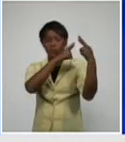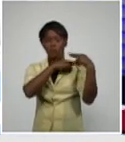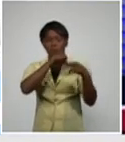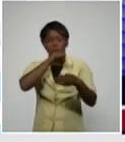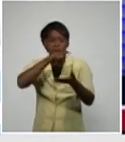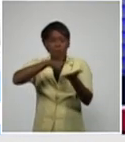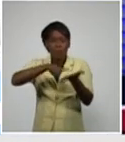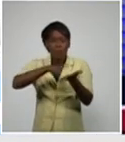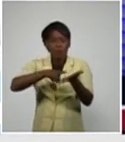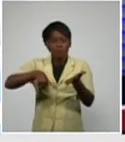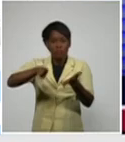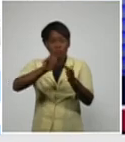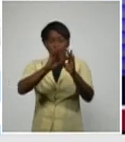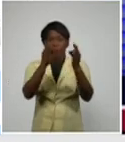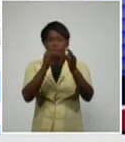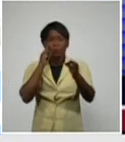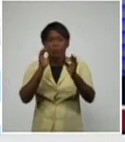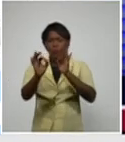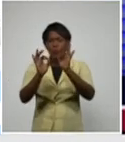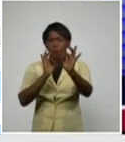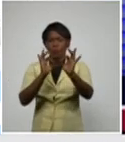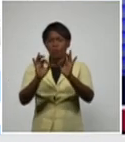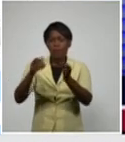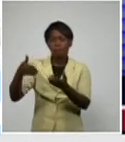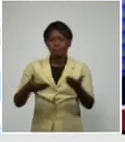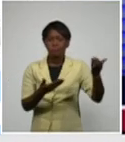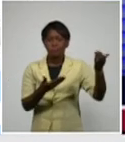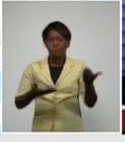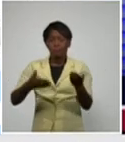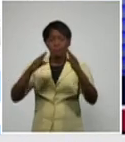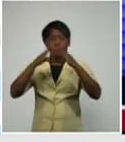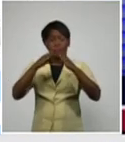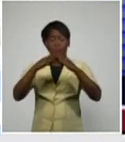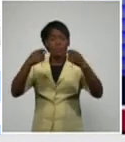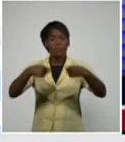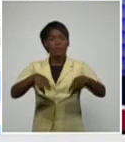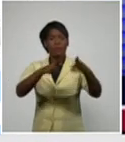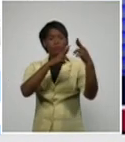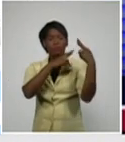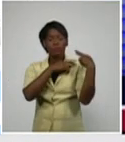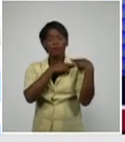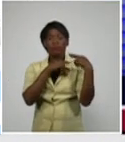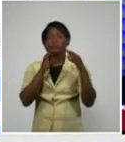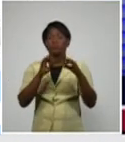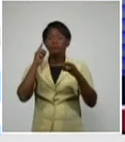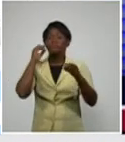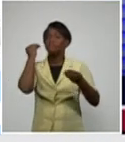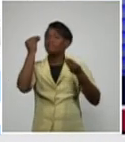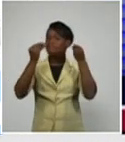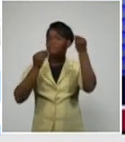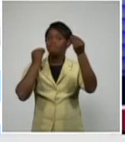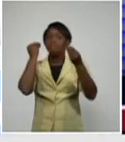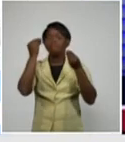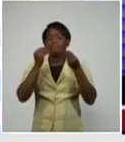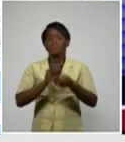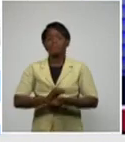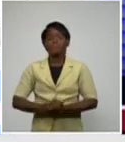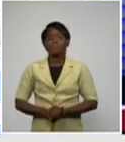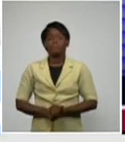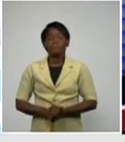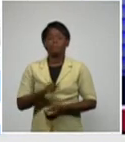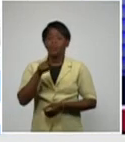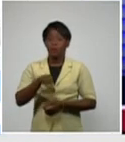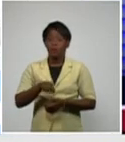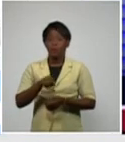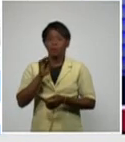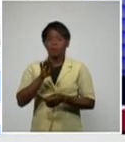padres, para ser consecuentes con esa responsabilidad que por supuesto demanda de todos nosotros. Se ha incorporado a nuestra transmisión